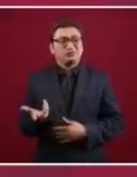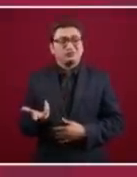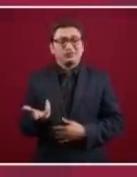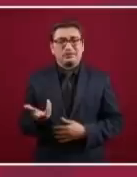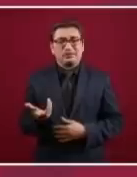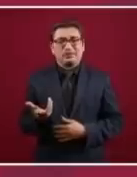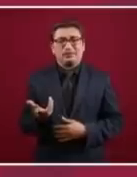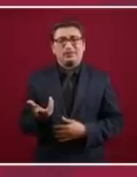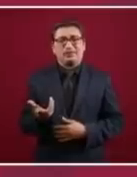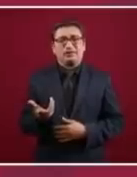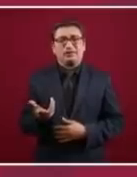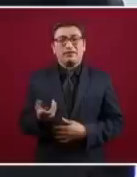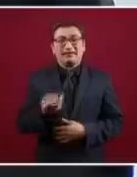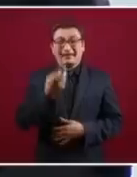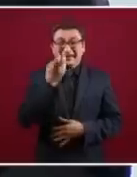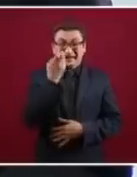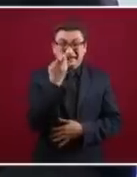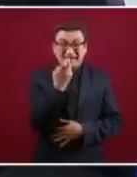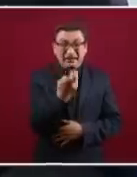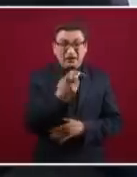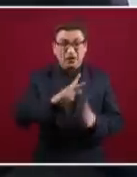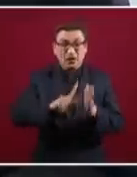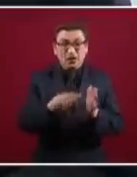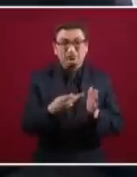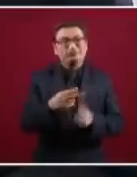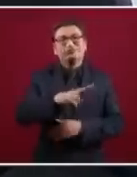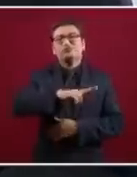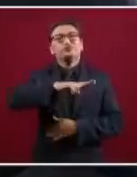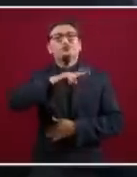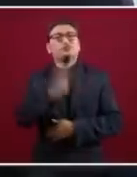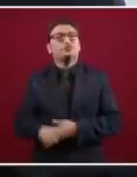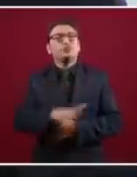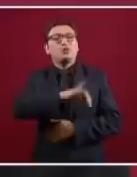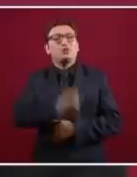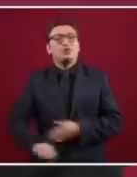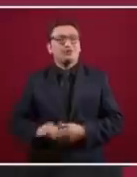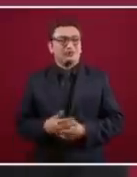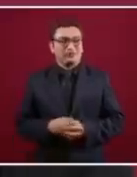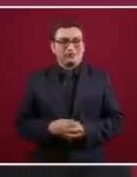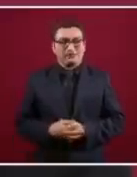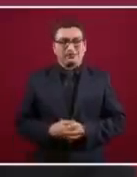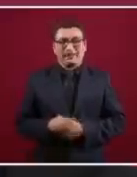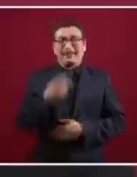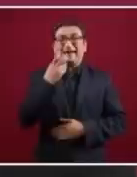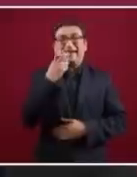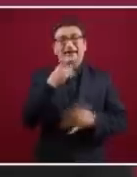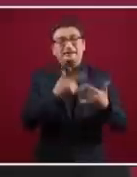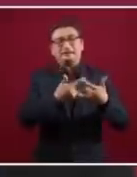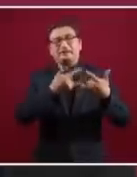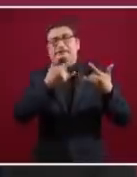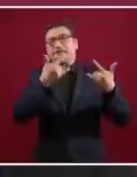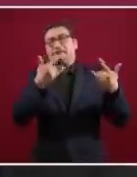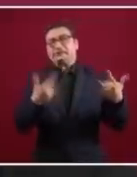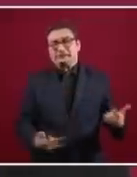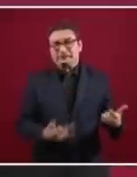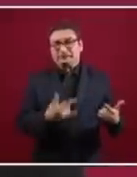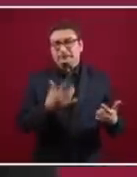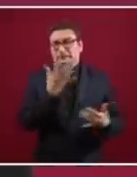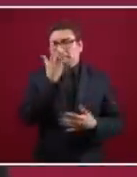que nunca jamás vuelva a suceder eso es de las historias más vergonzosas